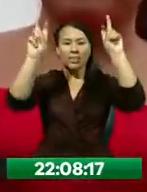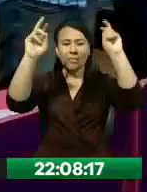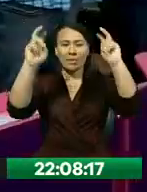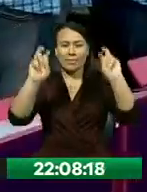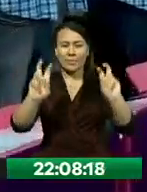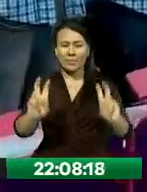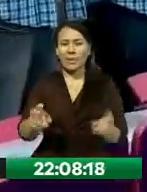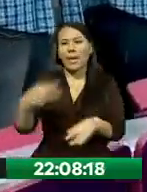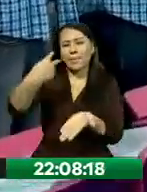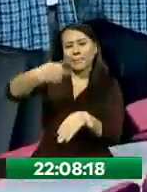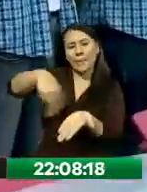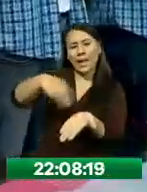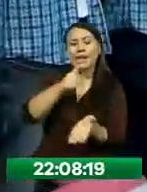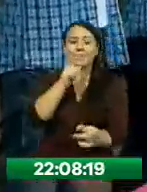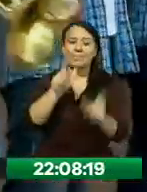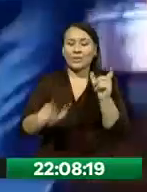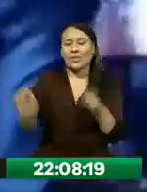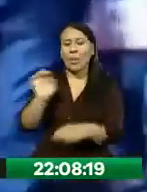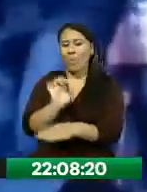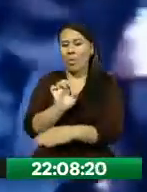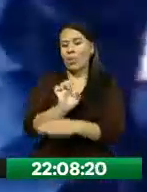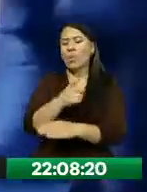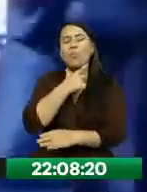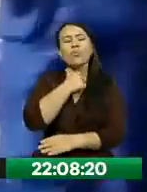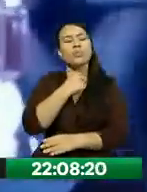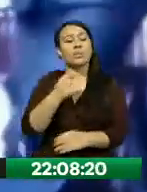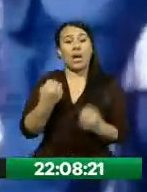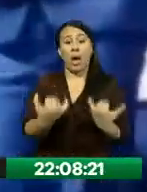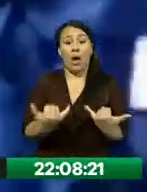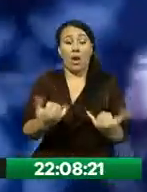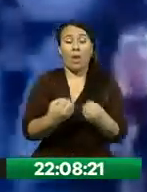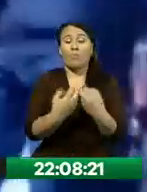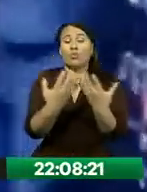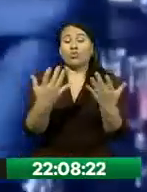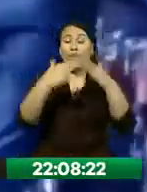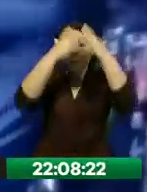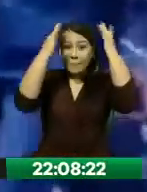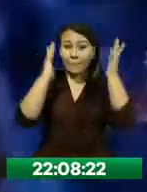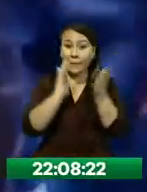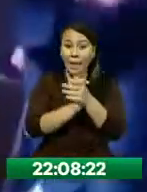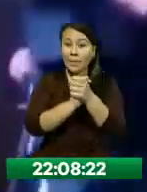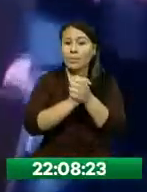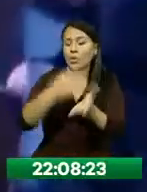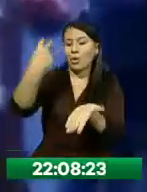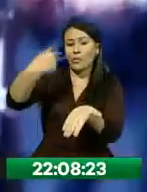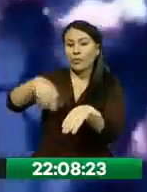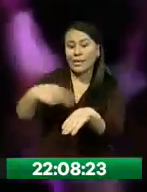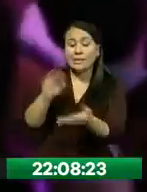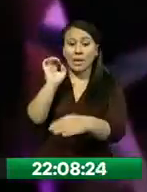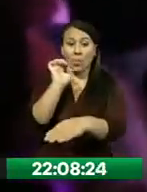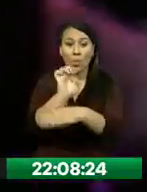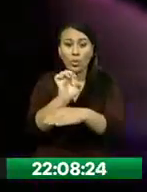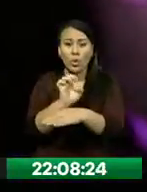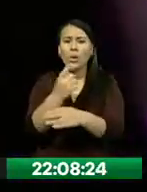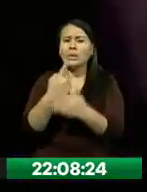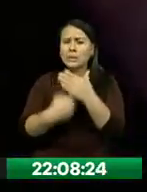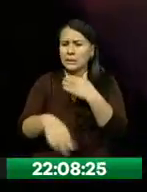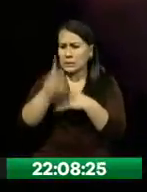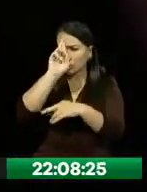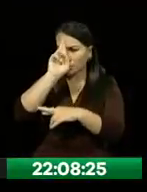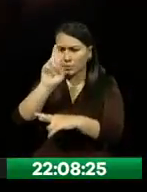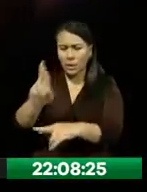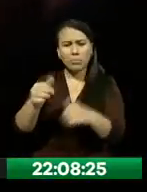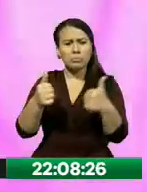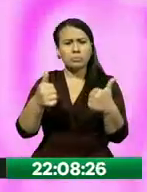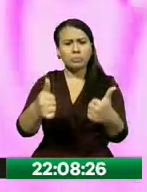hecho bailar a todos los ecuatorianos. No hay fiesta popular, matrimonio o evento social en el Ecuador que no se haya animado con